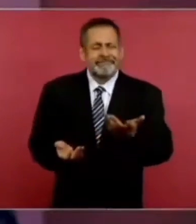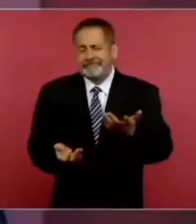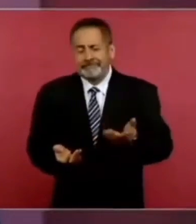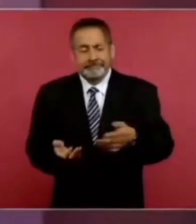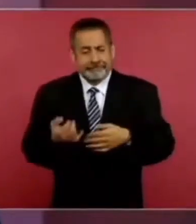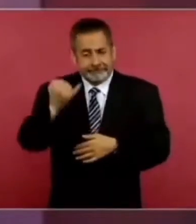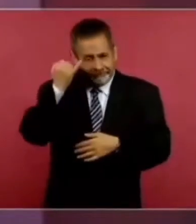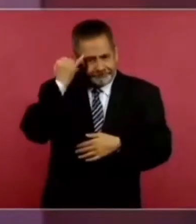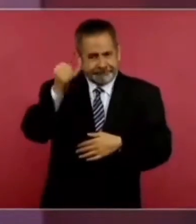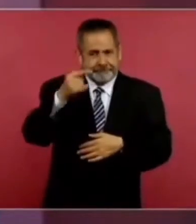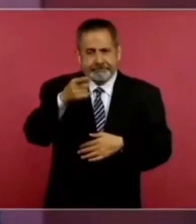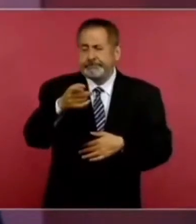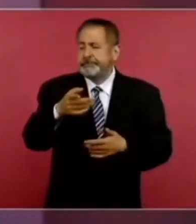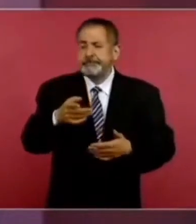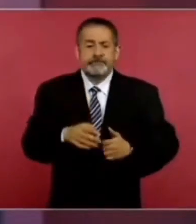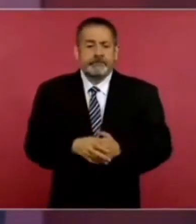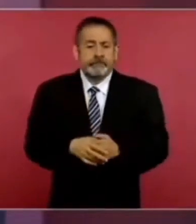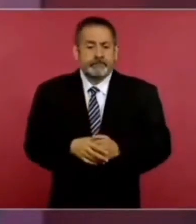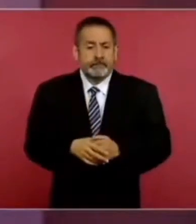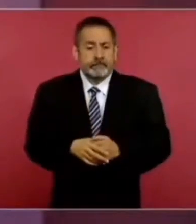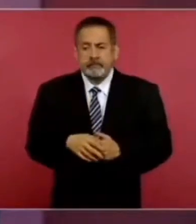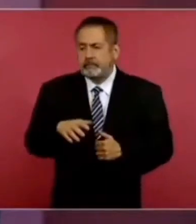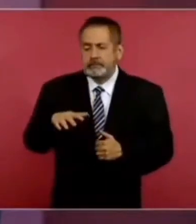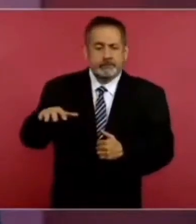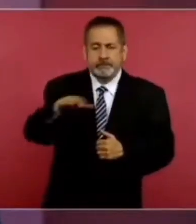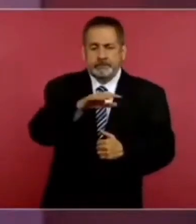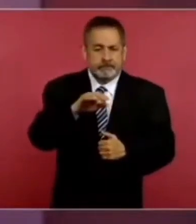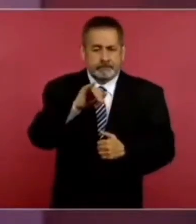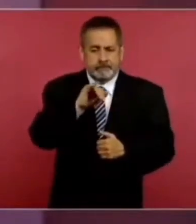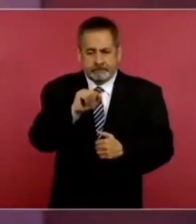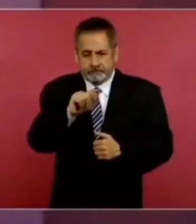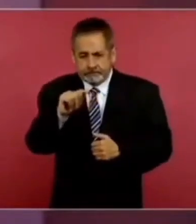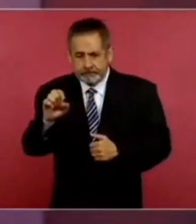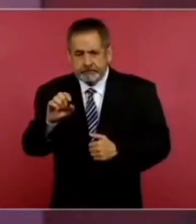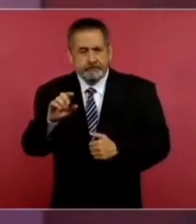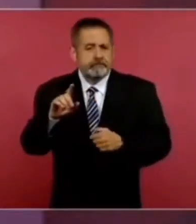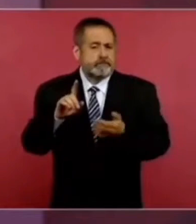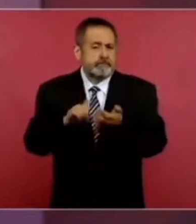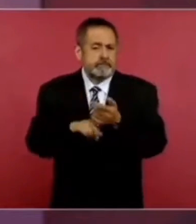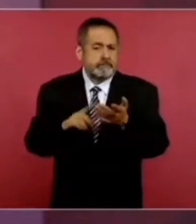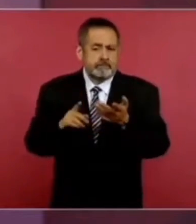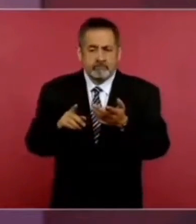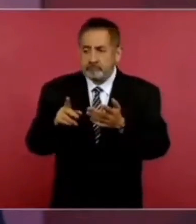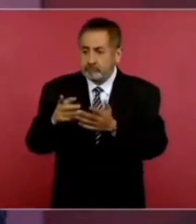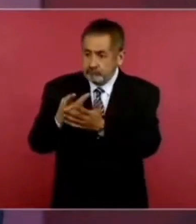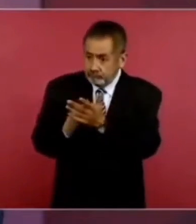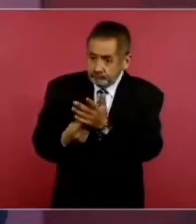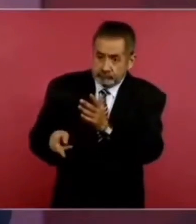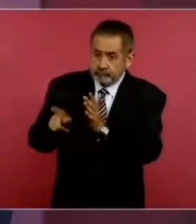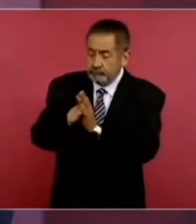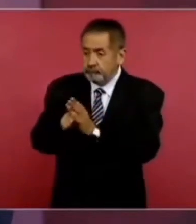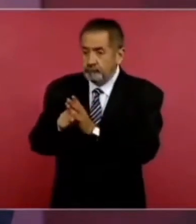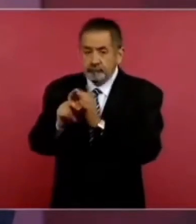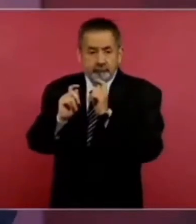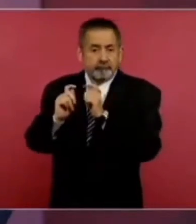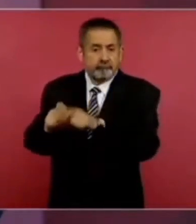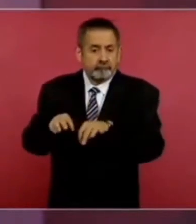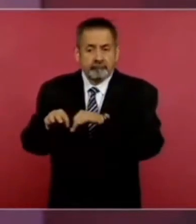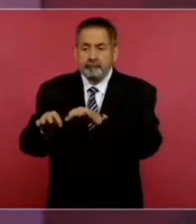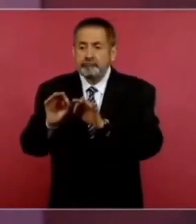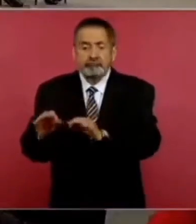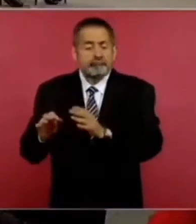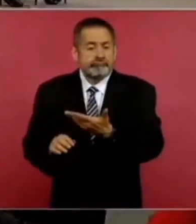que frente a la seguridad social o al ISSSTE, que las personas tienen una base, tienen seguridad laboral,